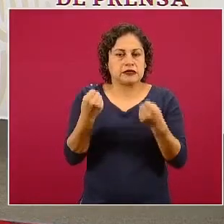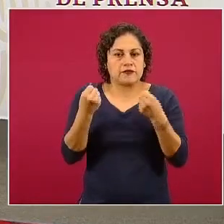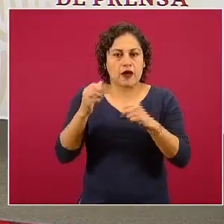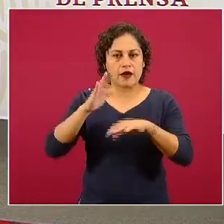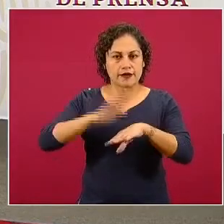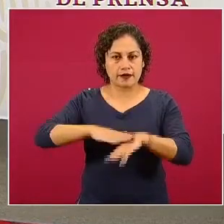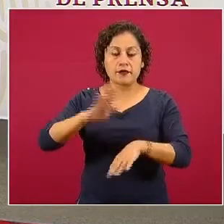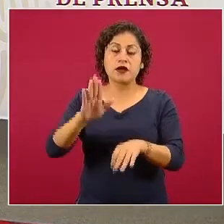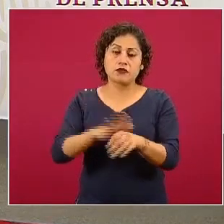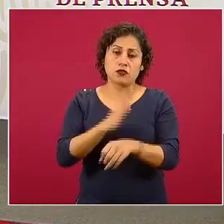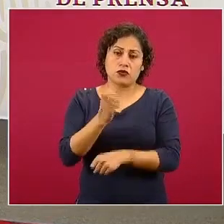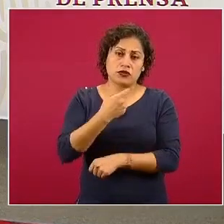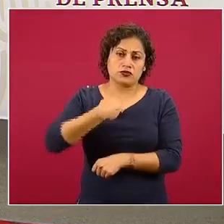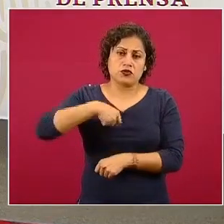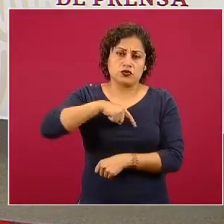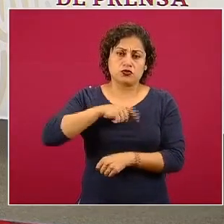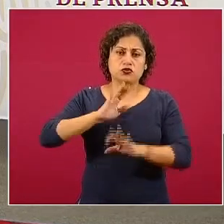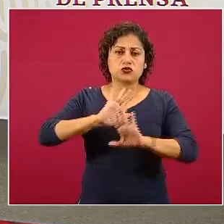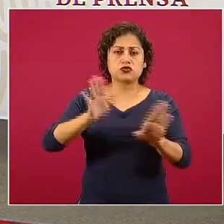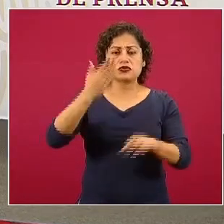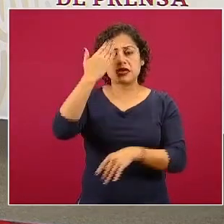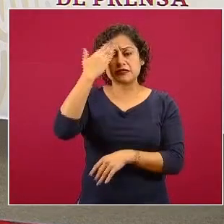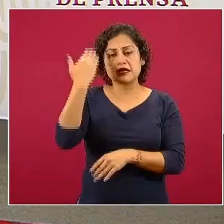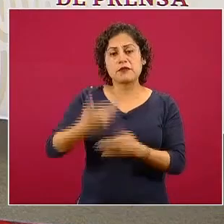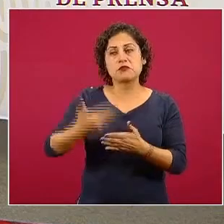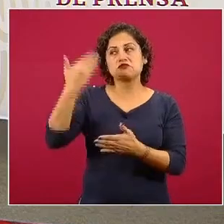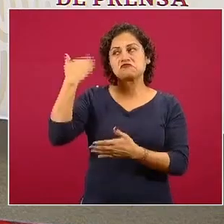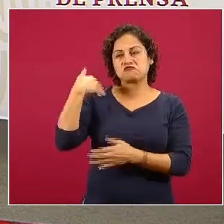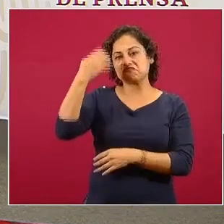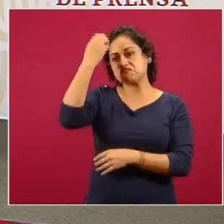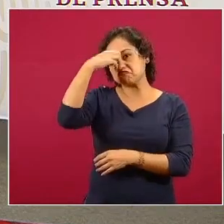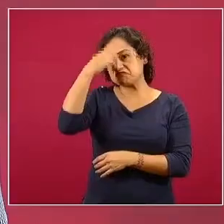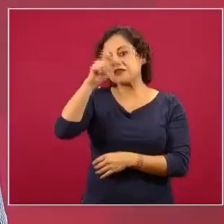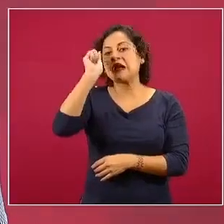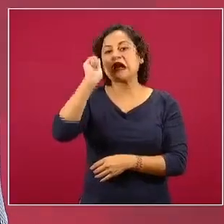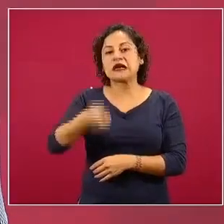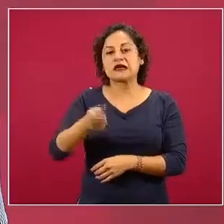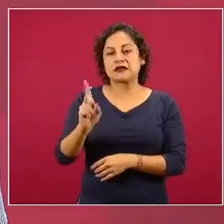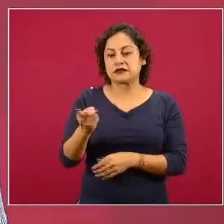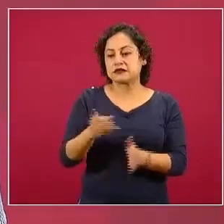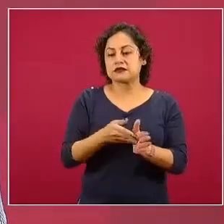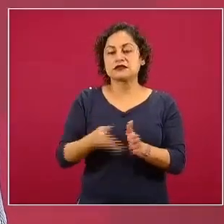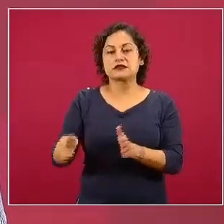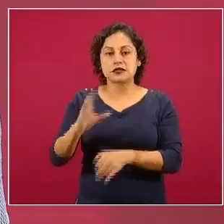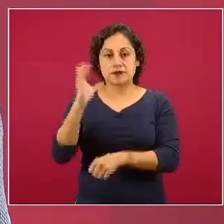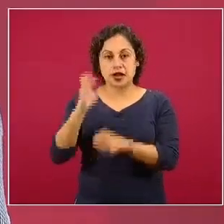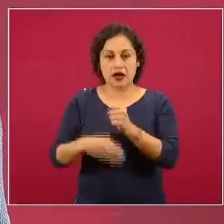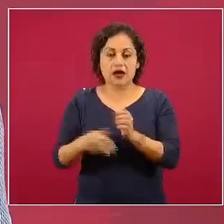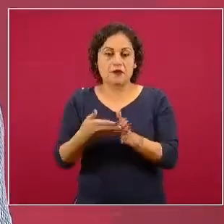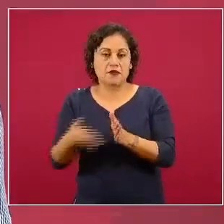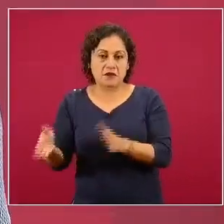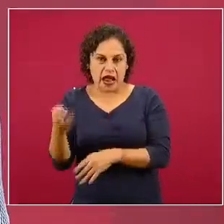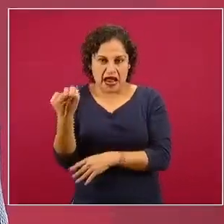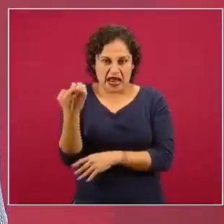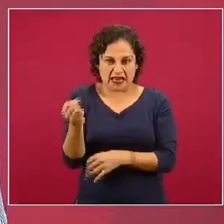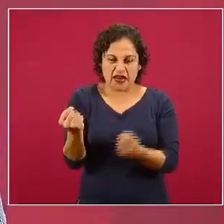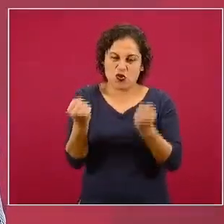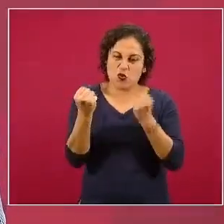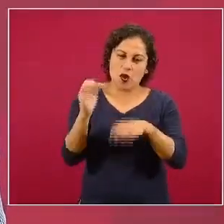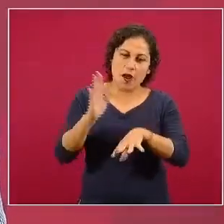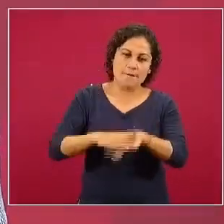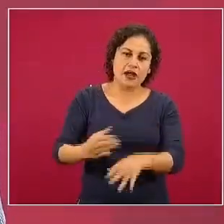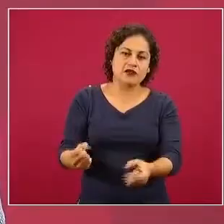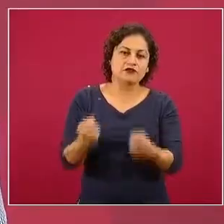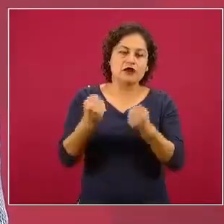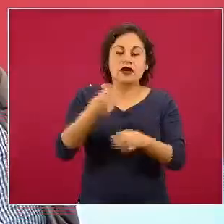importante y sabemos, en base a la estadística previa, que a fines de diciembre, especialmente durante el mes de enero, tenemos los incrementos